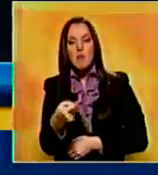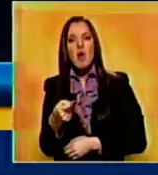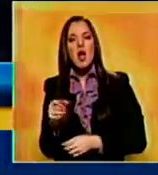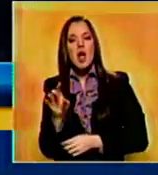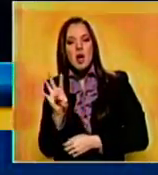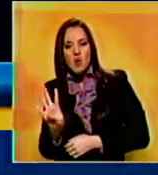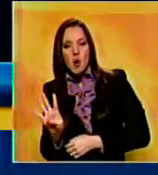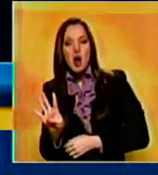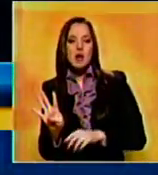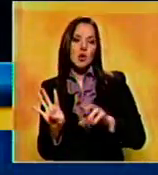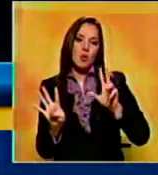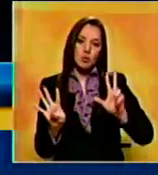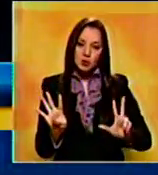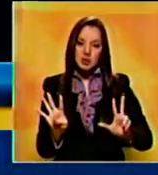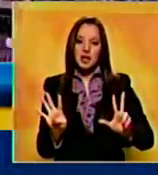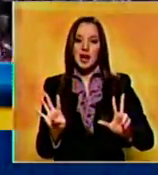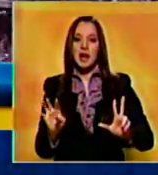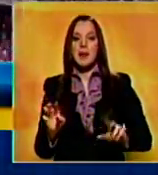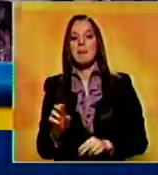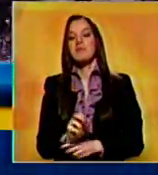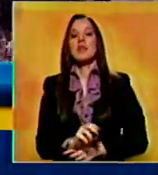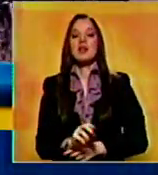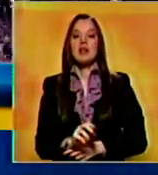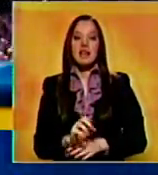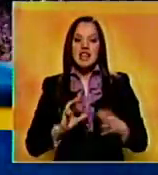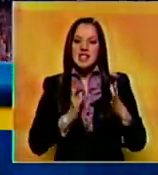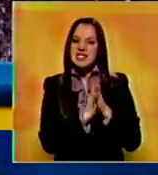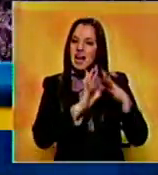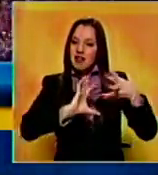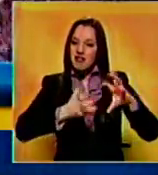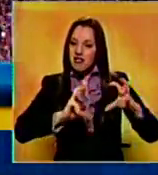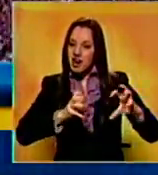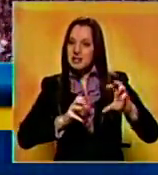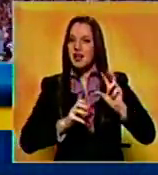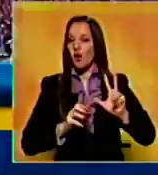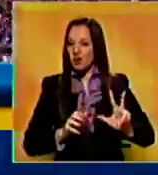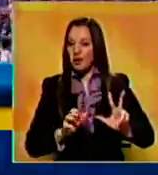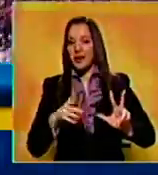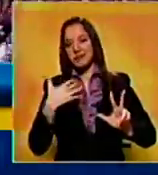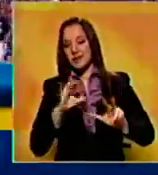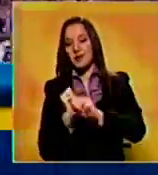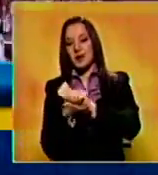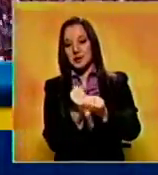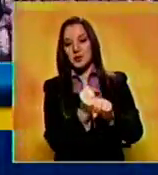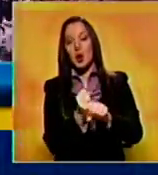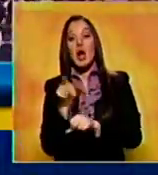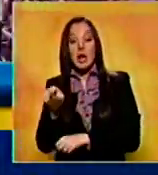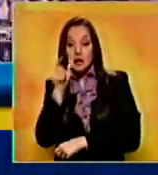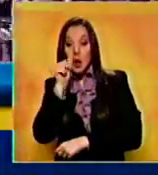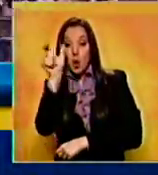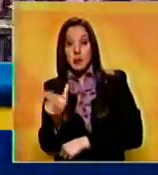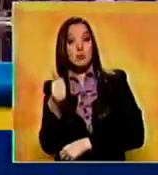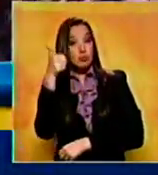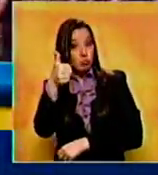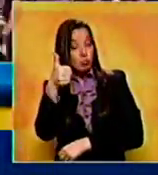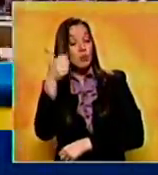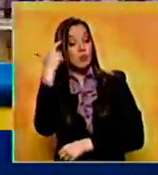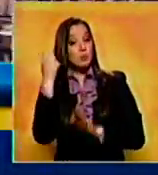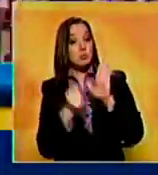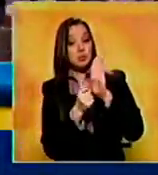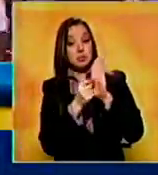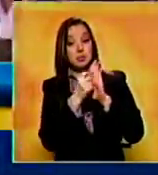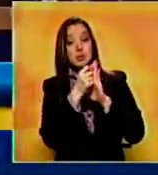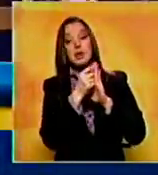Francisco 4-3. Francisco Rodríguez consiguió el salvado 33 de la campaña y el número 337 de su